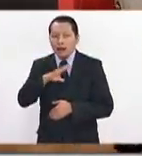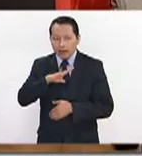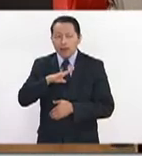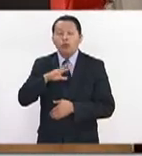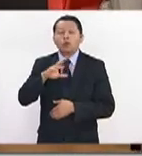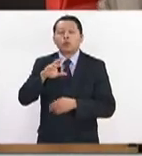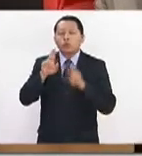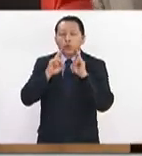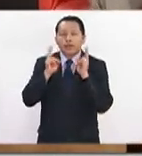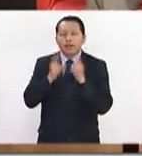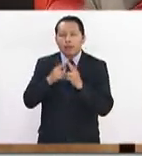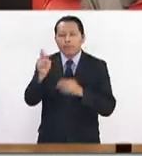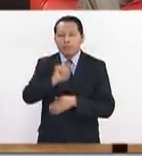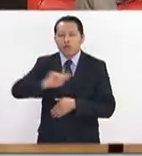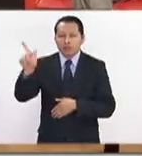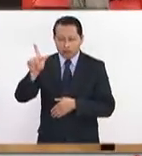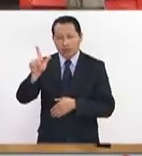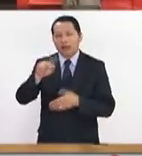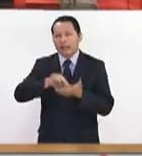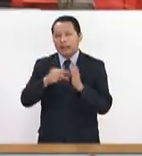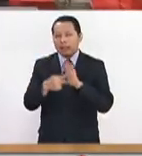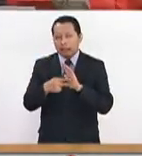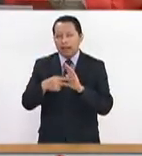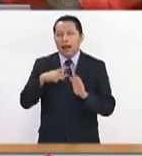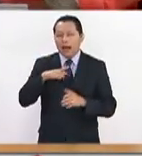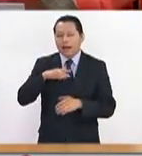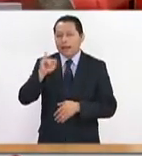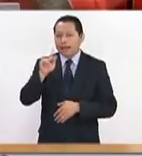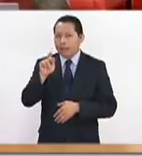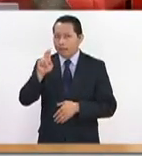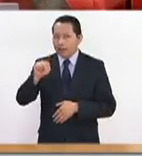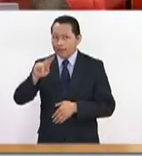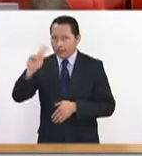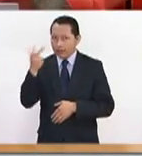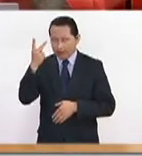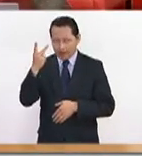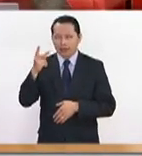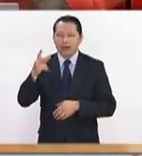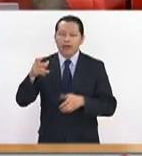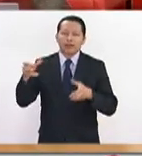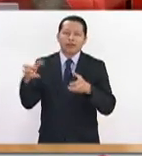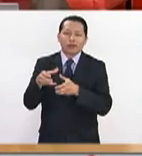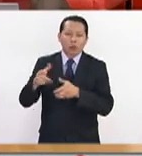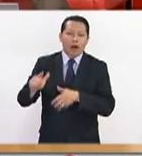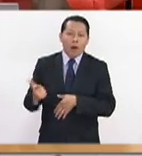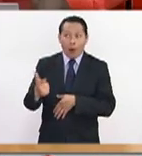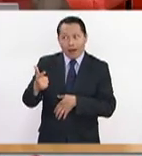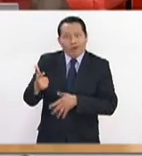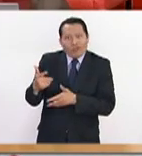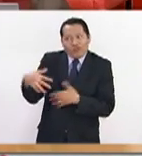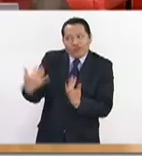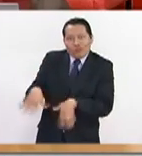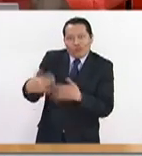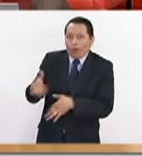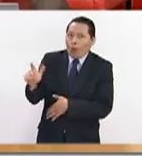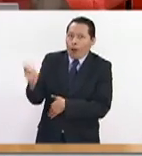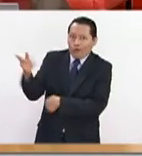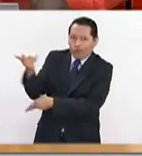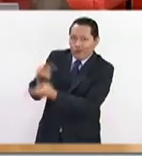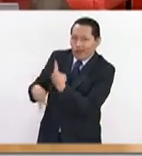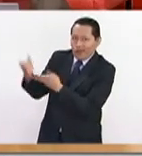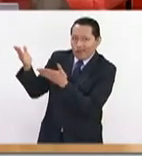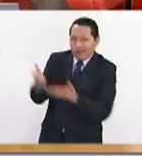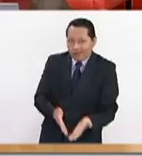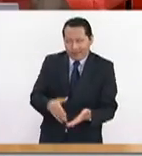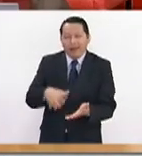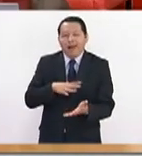Unidad Profesional Interdisciplinaria de Ingeniería del Politécnico Nacional Campus Guanajuato. Vino desde Guanajuato precisamente la doctora